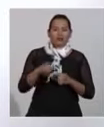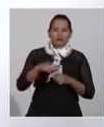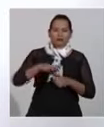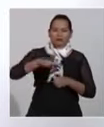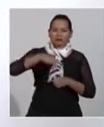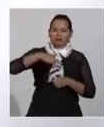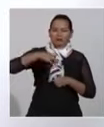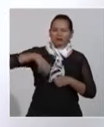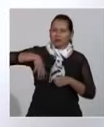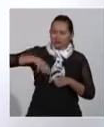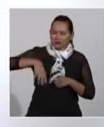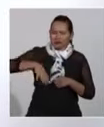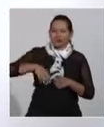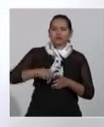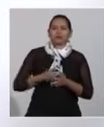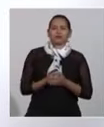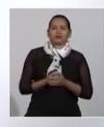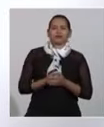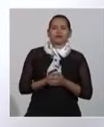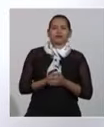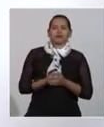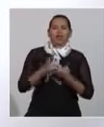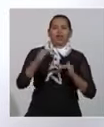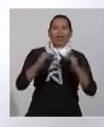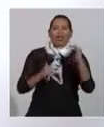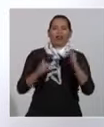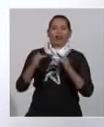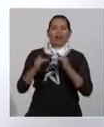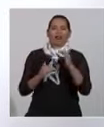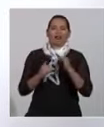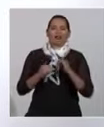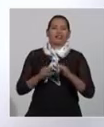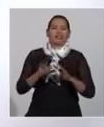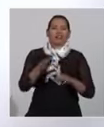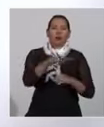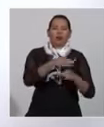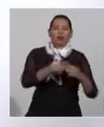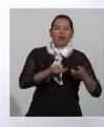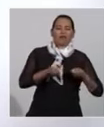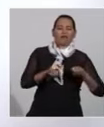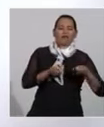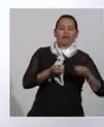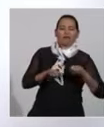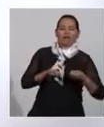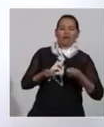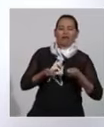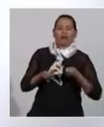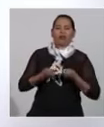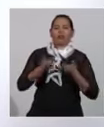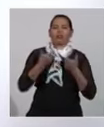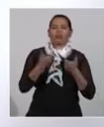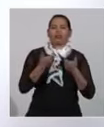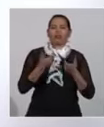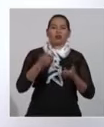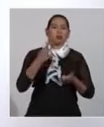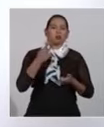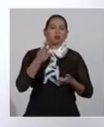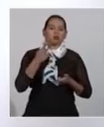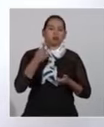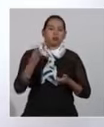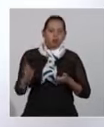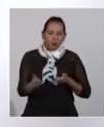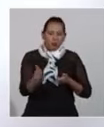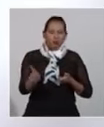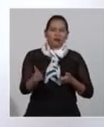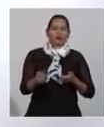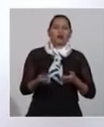inequitativo. Los órganos electorales controlados a la vista de todos. Dinero público, dinero privado de